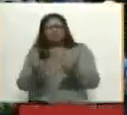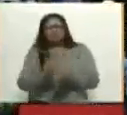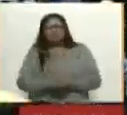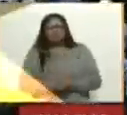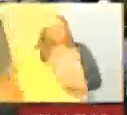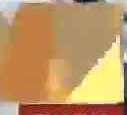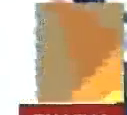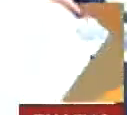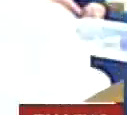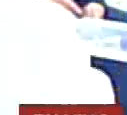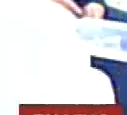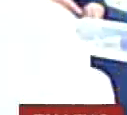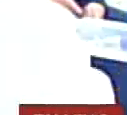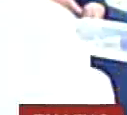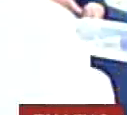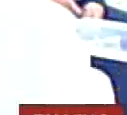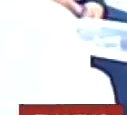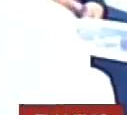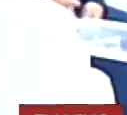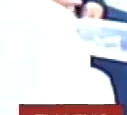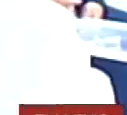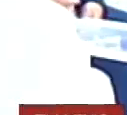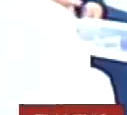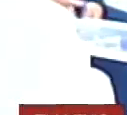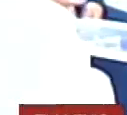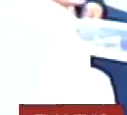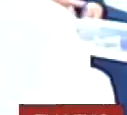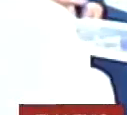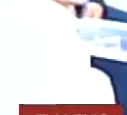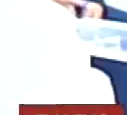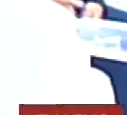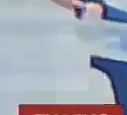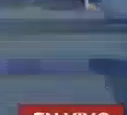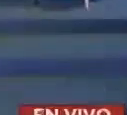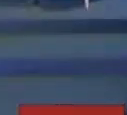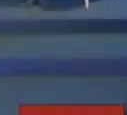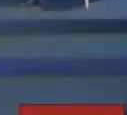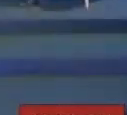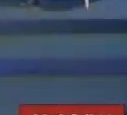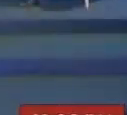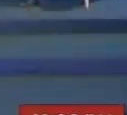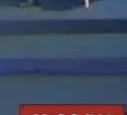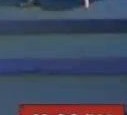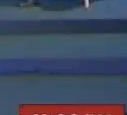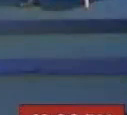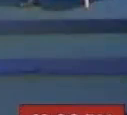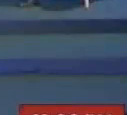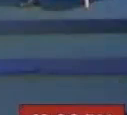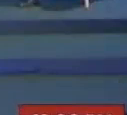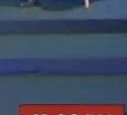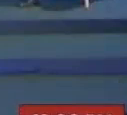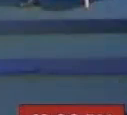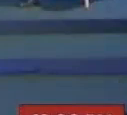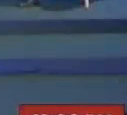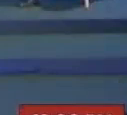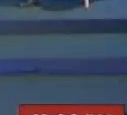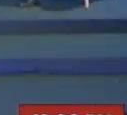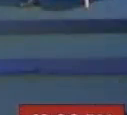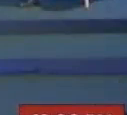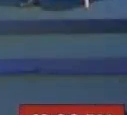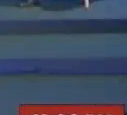protagonismo señala Víctor Marín implica una libertad y una capacidad más fuerte y Autónoma acerca de